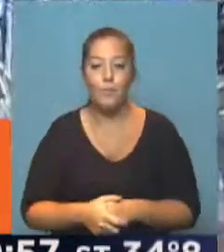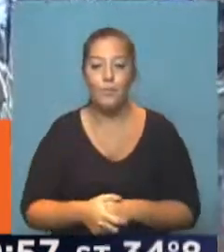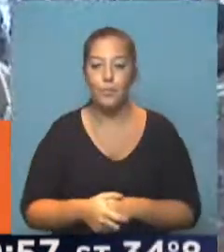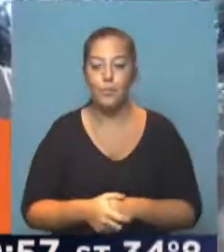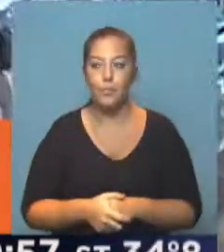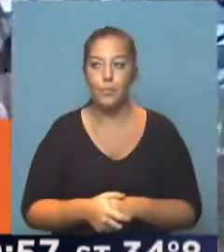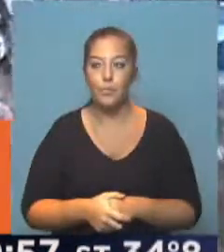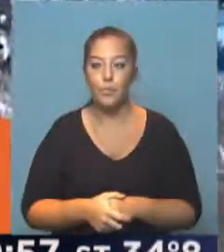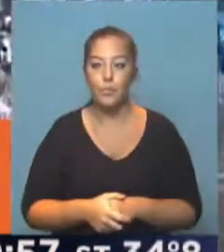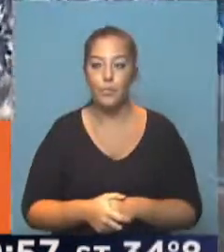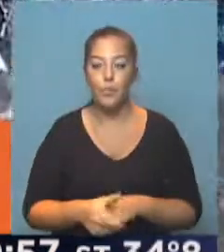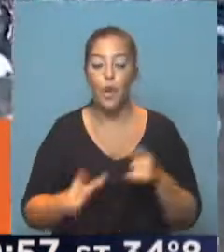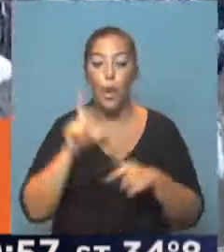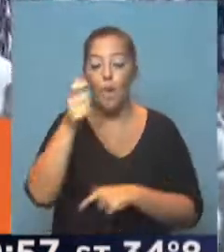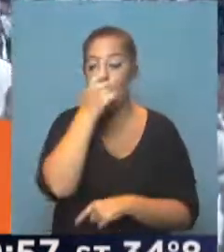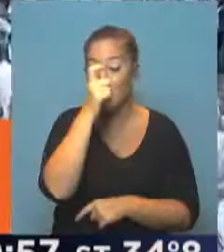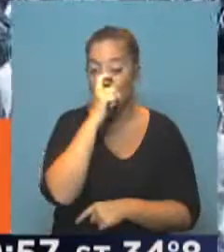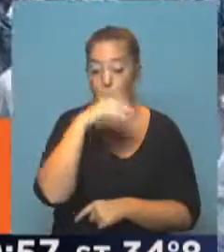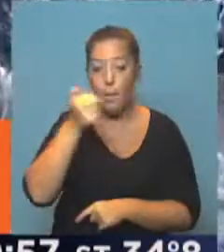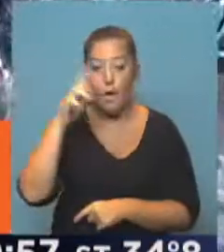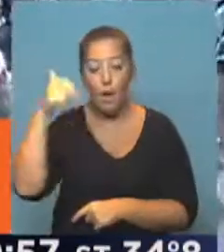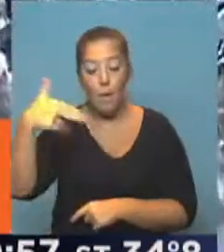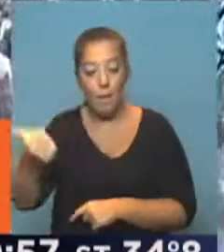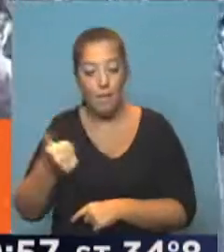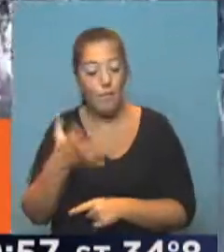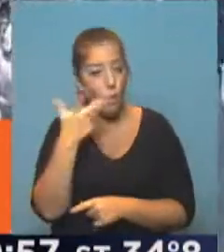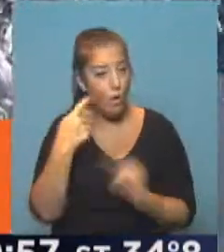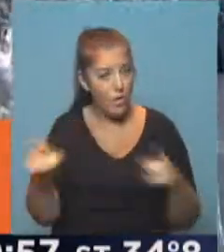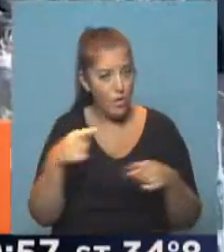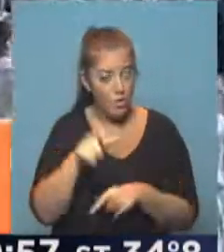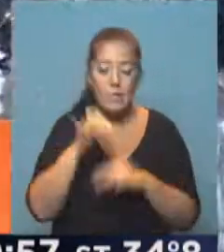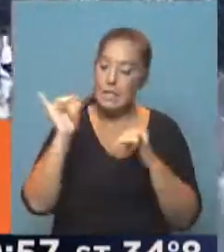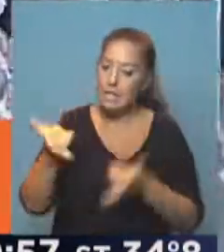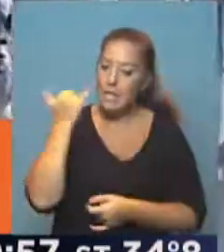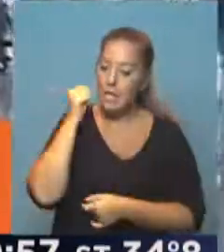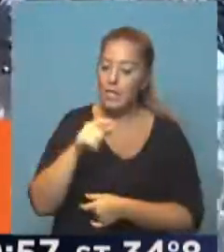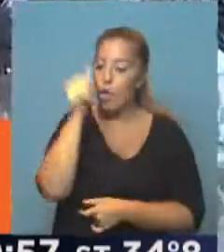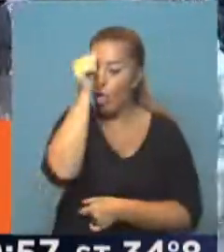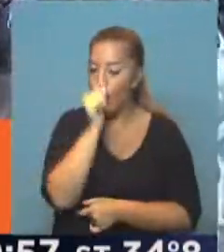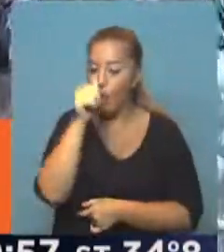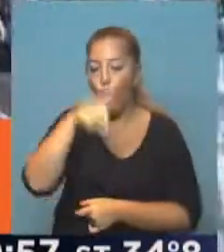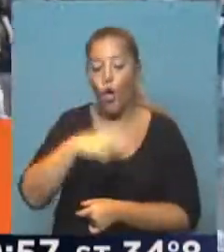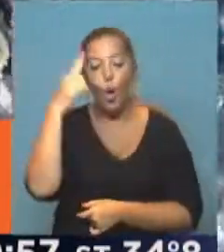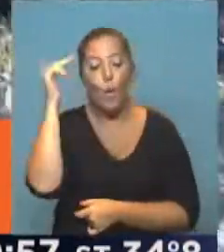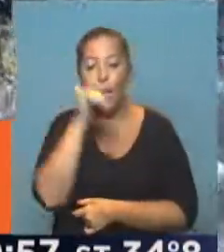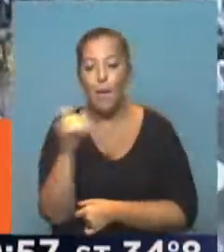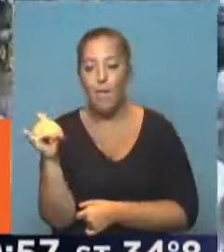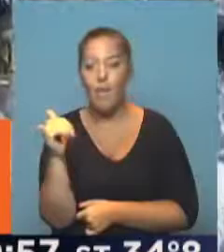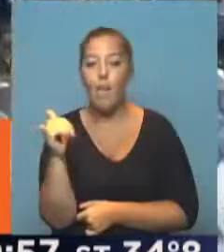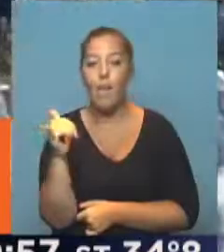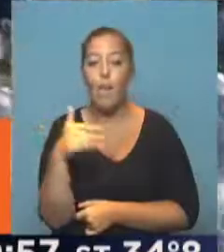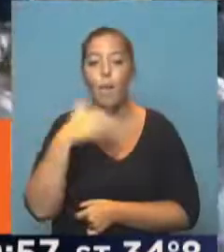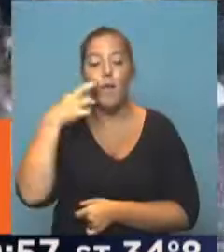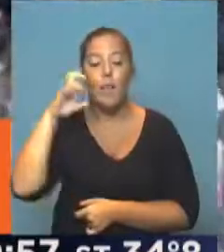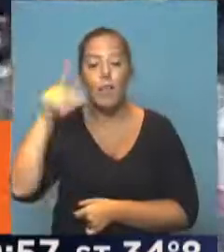ser el lunes 27 con Maramá. ¿Te gustan los temas de Maramá? Así es. Y este domingo a las 21:30,